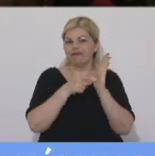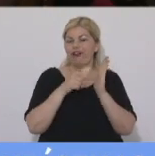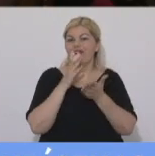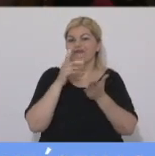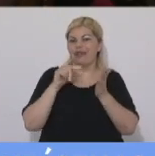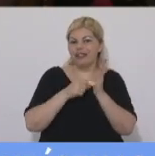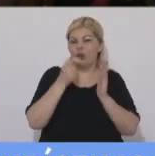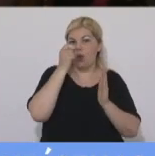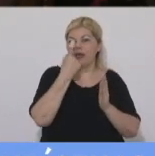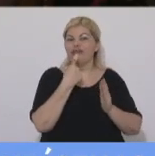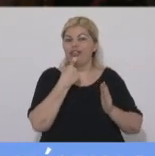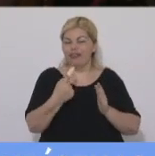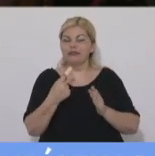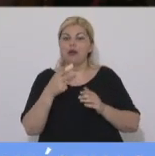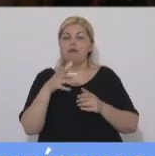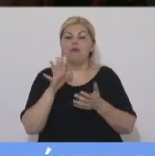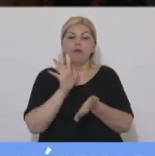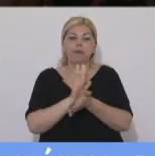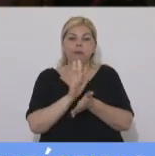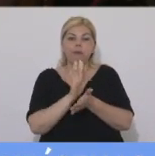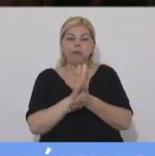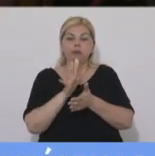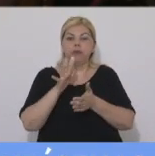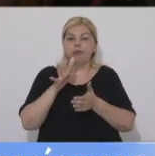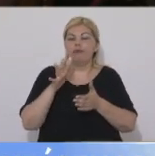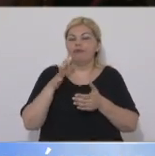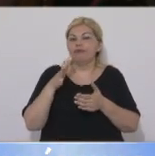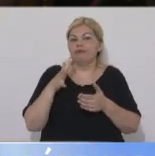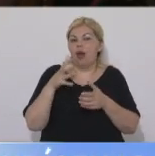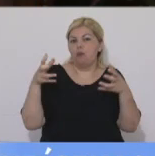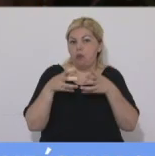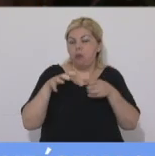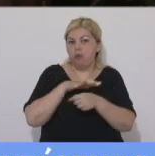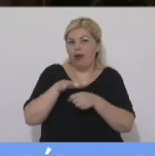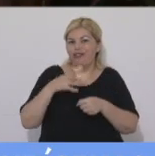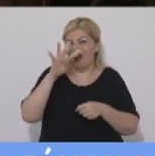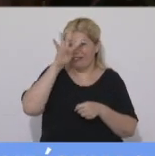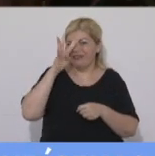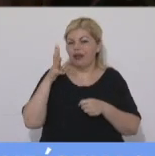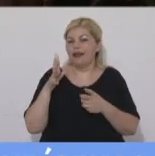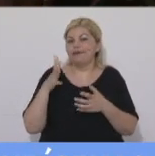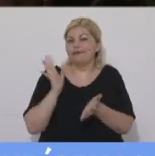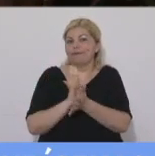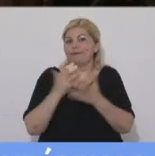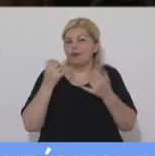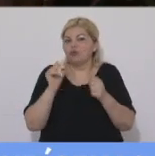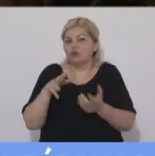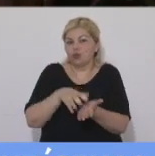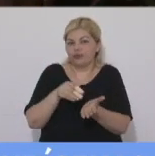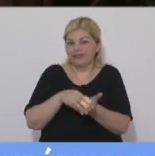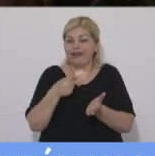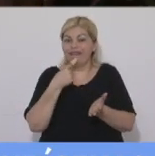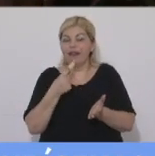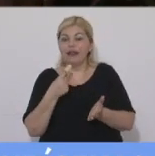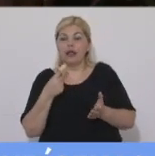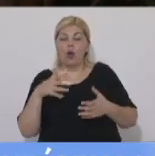con pueblos indígenas la propiedad comunal de sus tierras. Señaló que la posesión tradicional de las mismas por parte de las